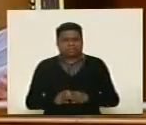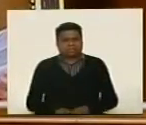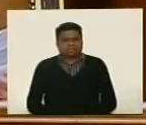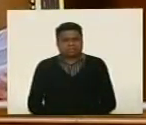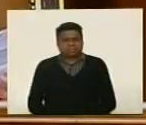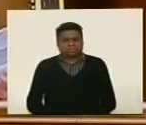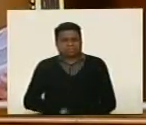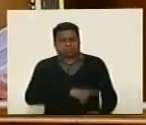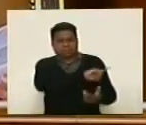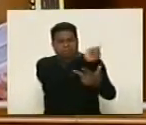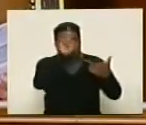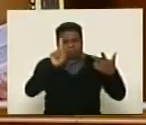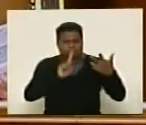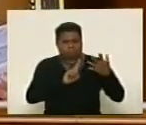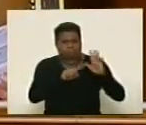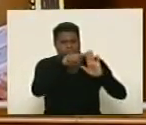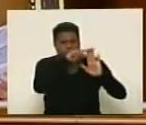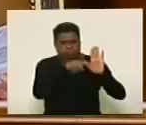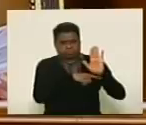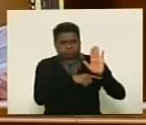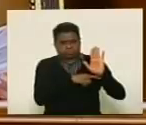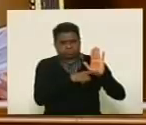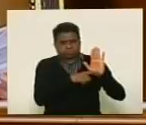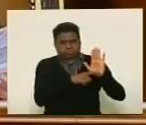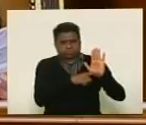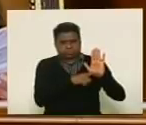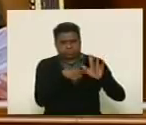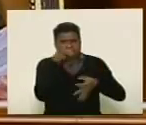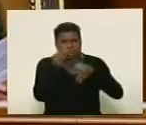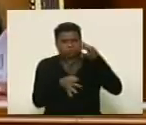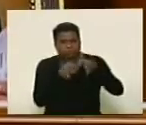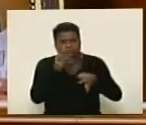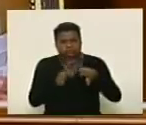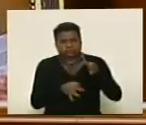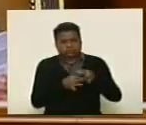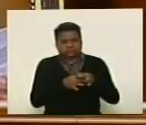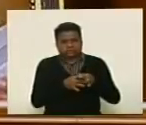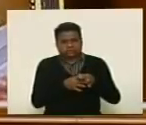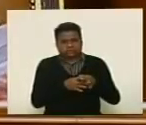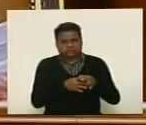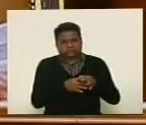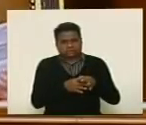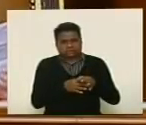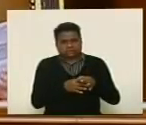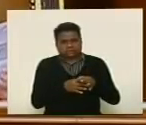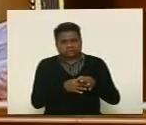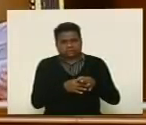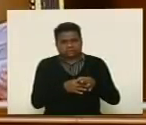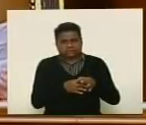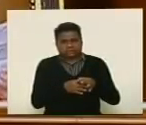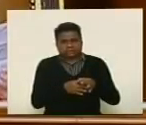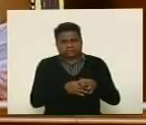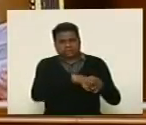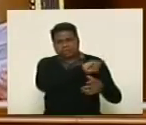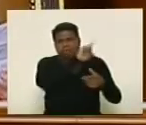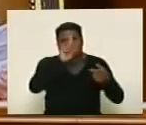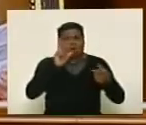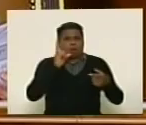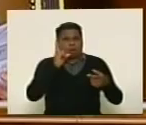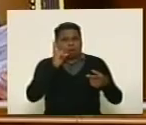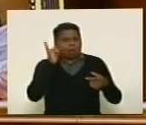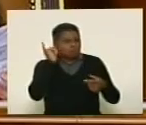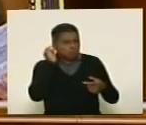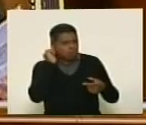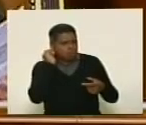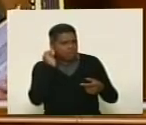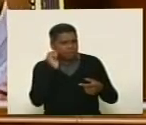Andrés Eloy Méndez, presidente de la Comisión de Justicia y Tutela Efectiva, Gladys Requena, presidenta de la Comisión